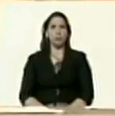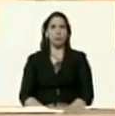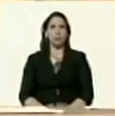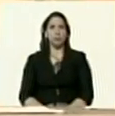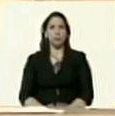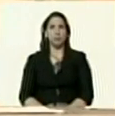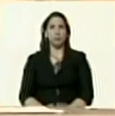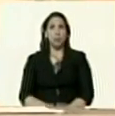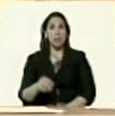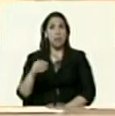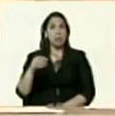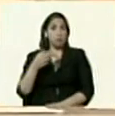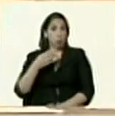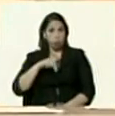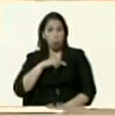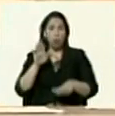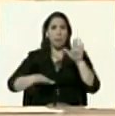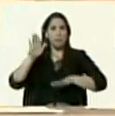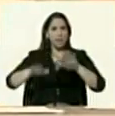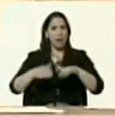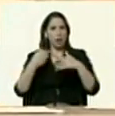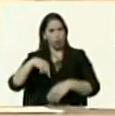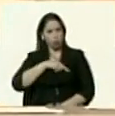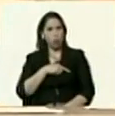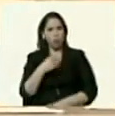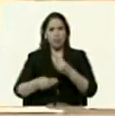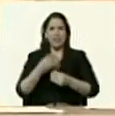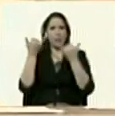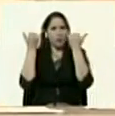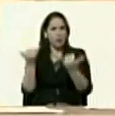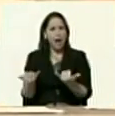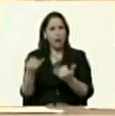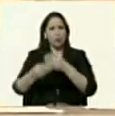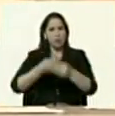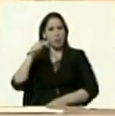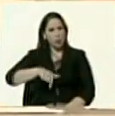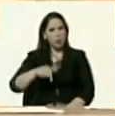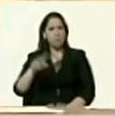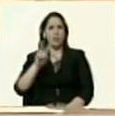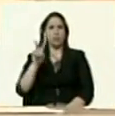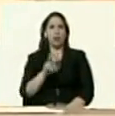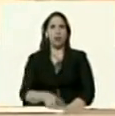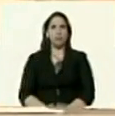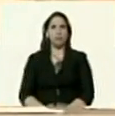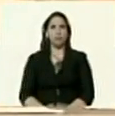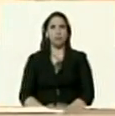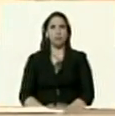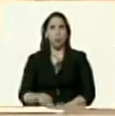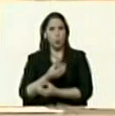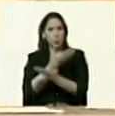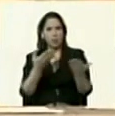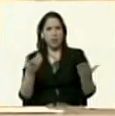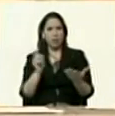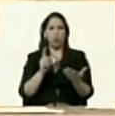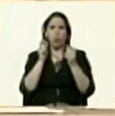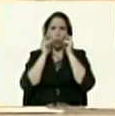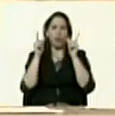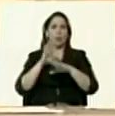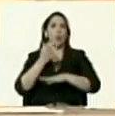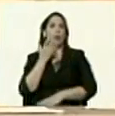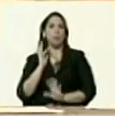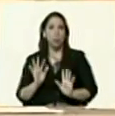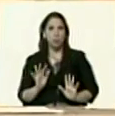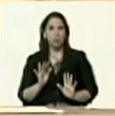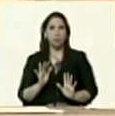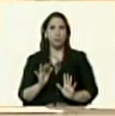Si dependiera de nosotros, lo hiciéramos ya. Es más, lo hiciéramos en Venezuela. Ustedes no se dan cuenta, por ejemplo,